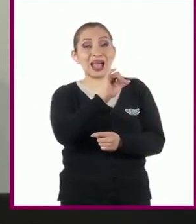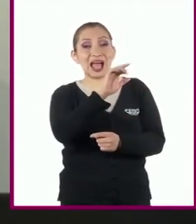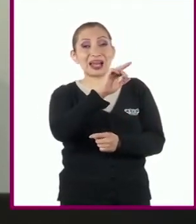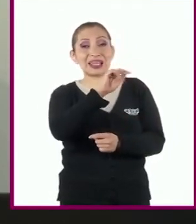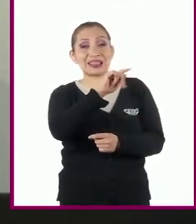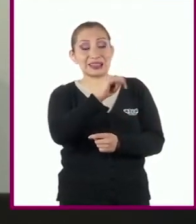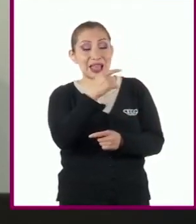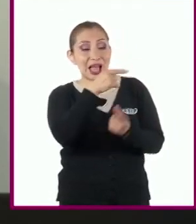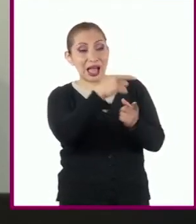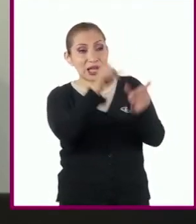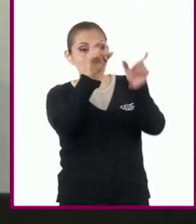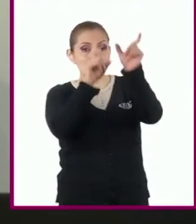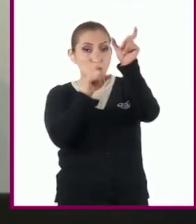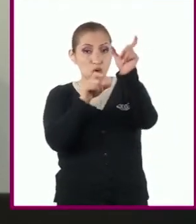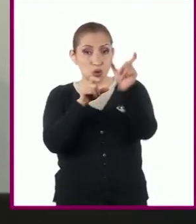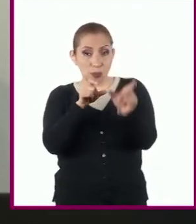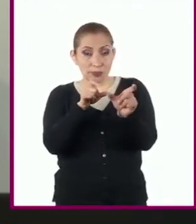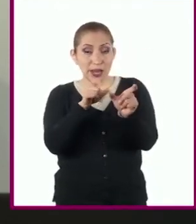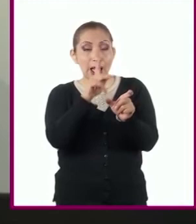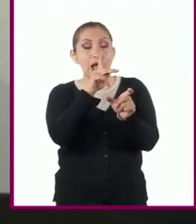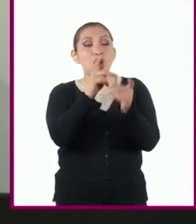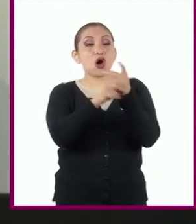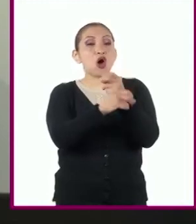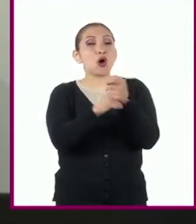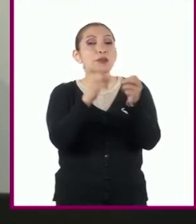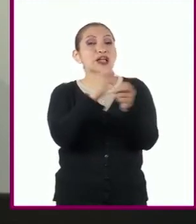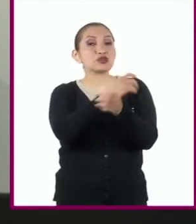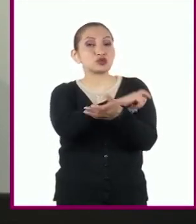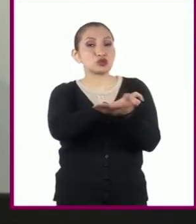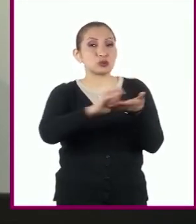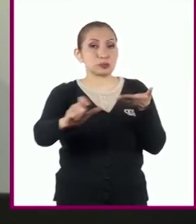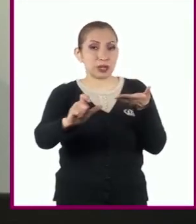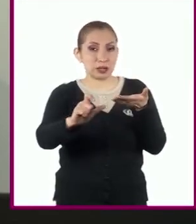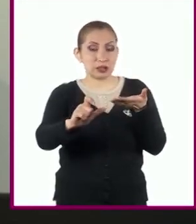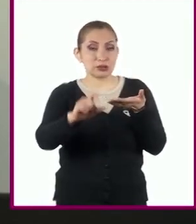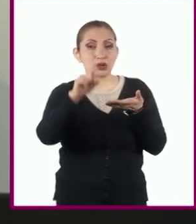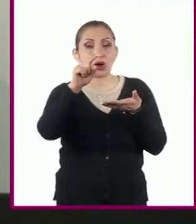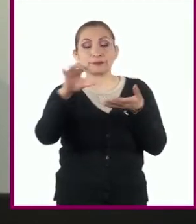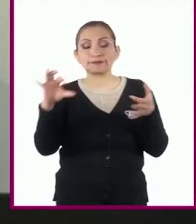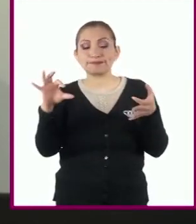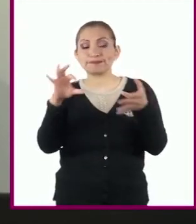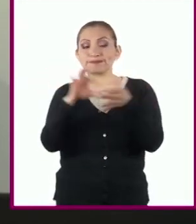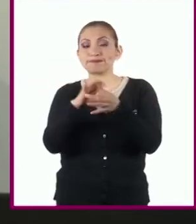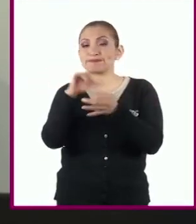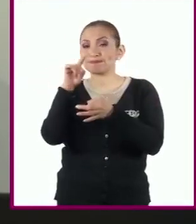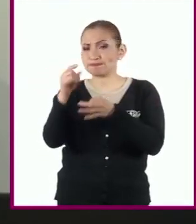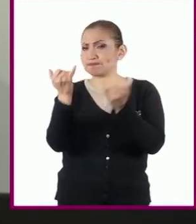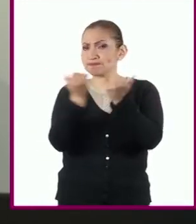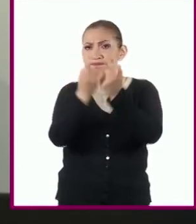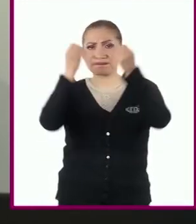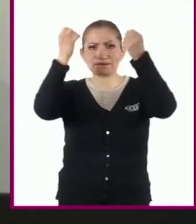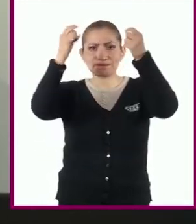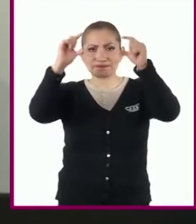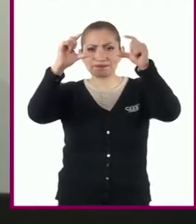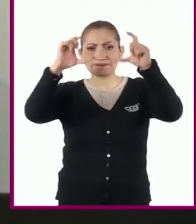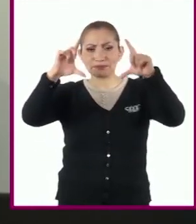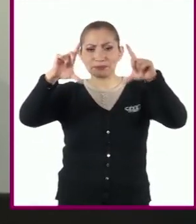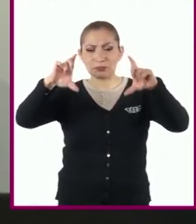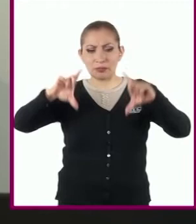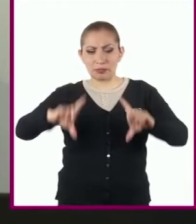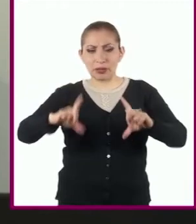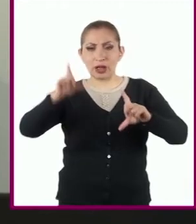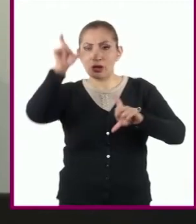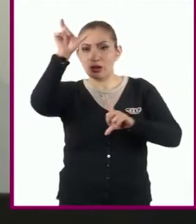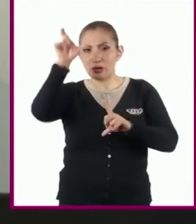los datos de la columna piezas de artículos adquiridos están relacionados proporcionalmente con los datos